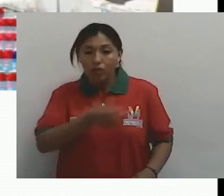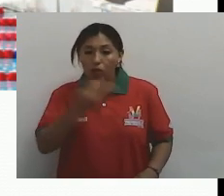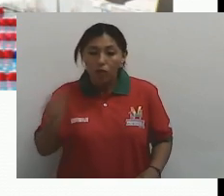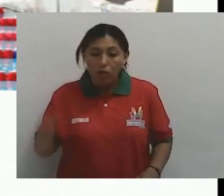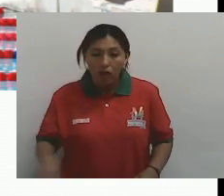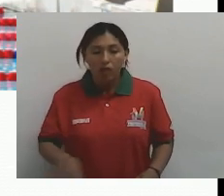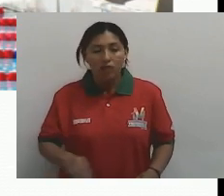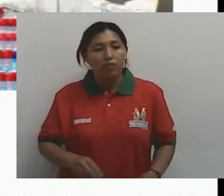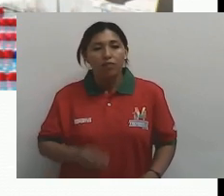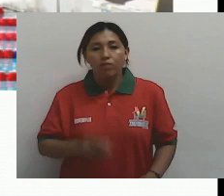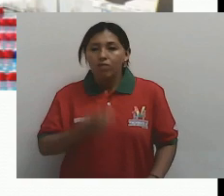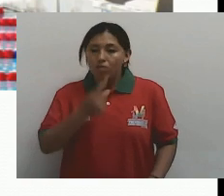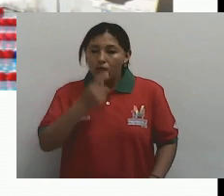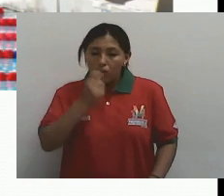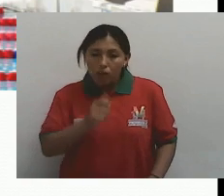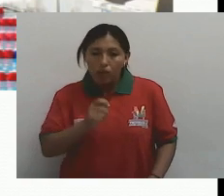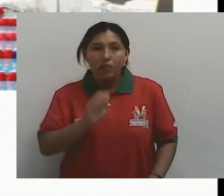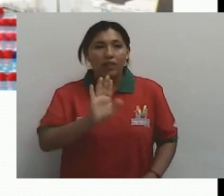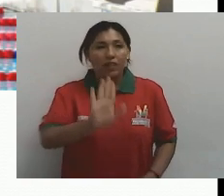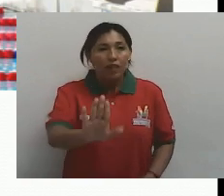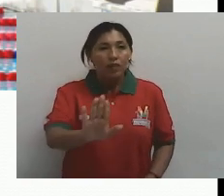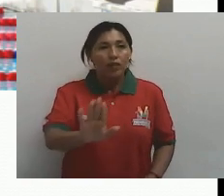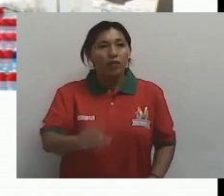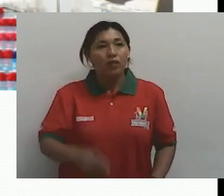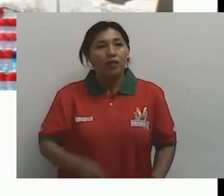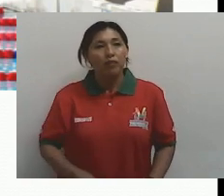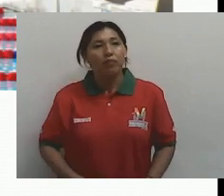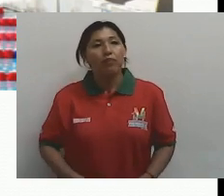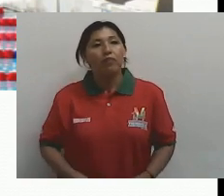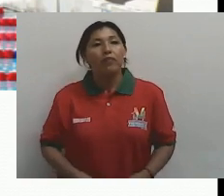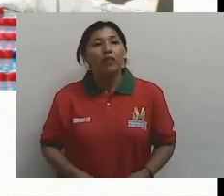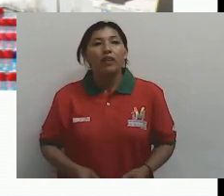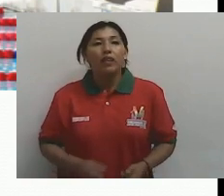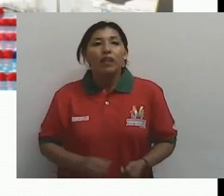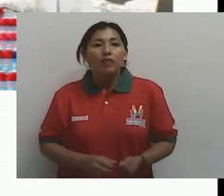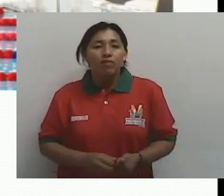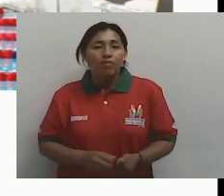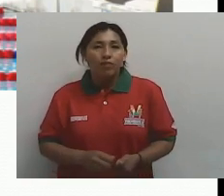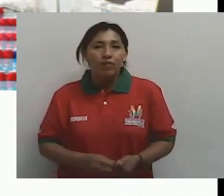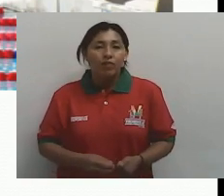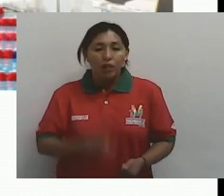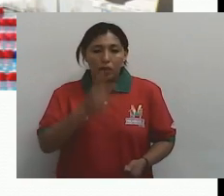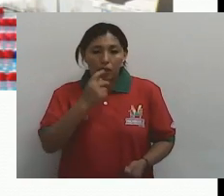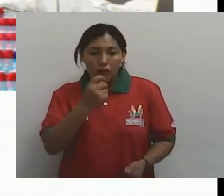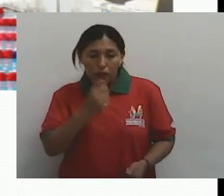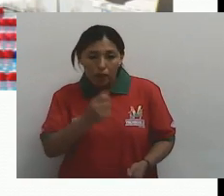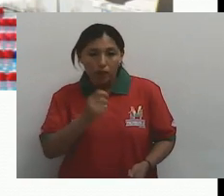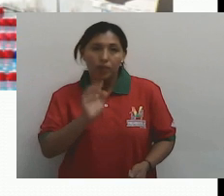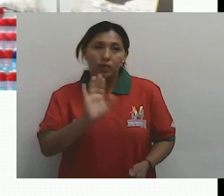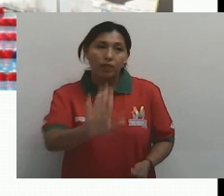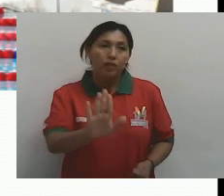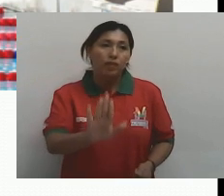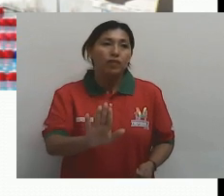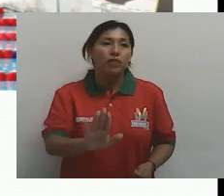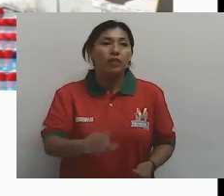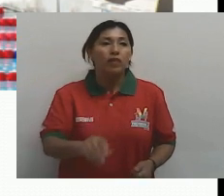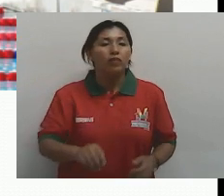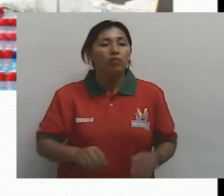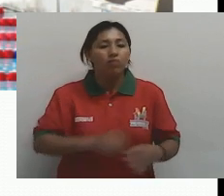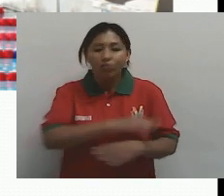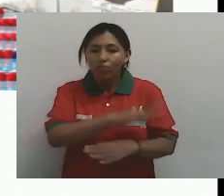cumplir. El árbitro en la disciplina de natación es quien tendrá el control absoluto sobre todos los